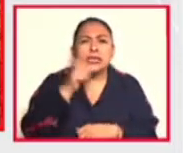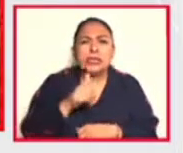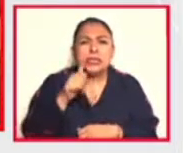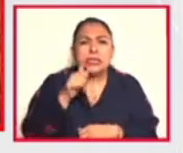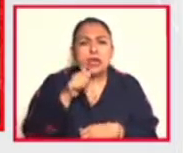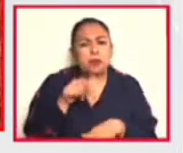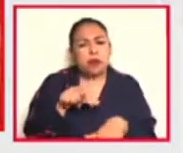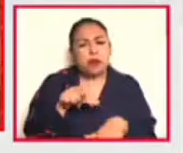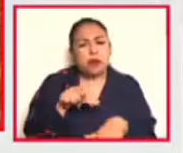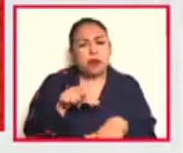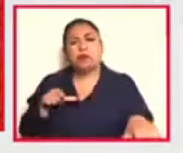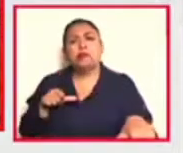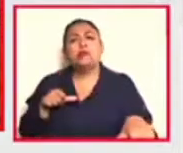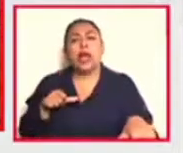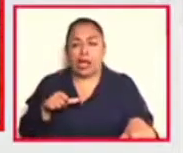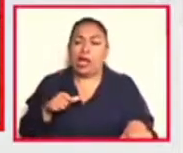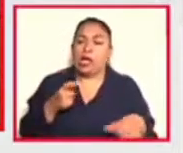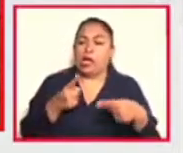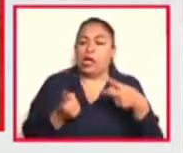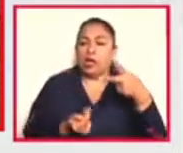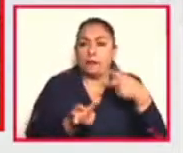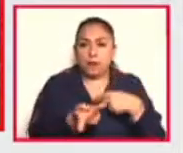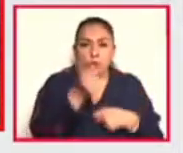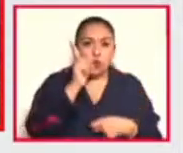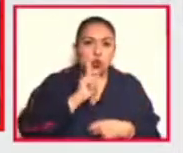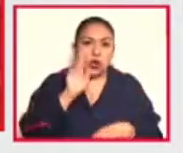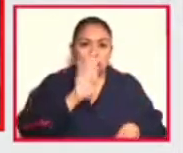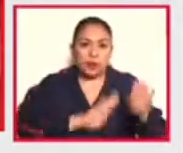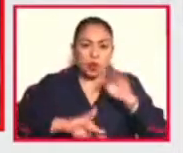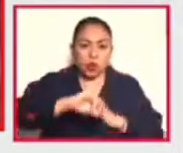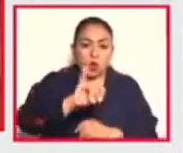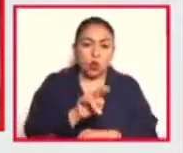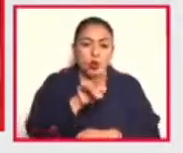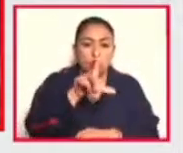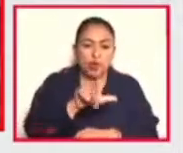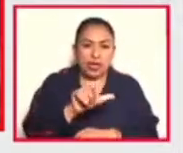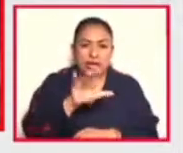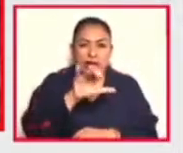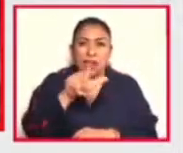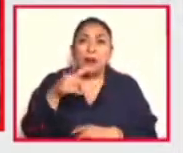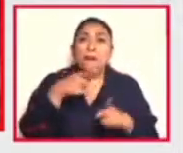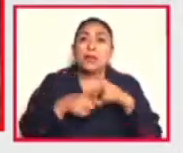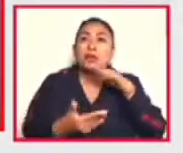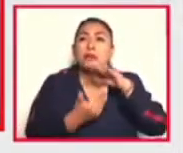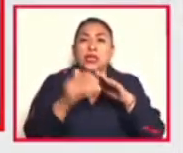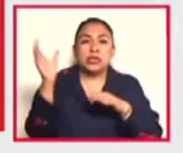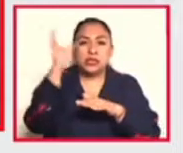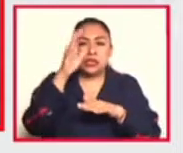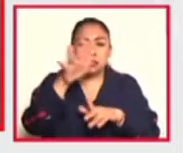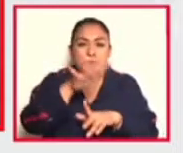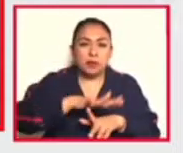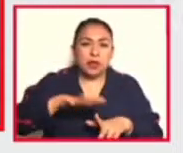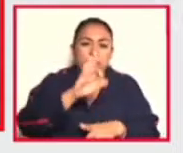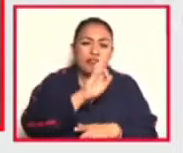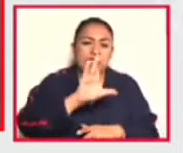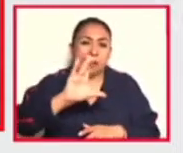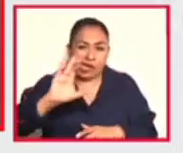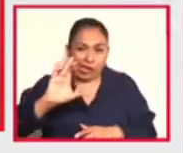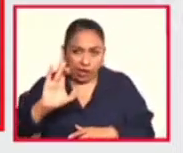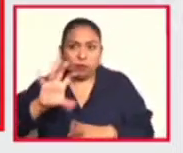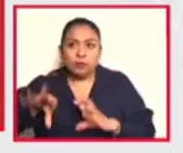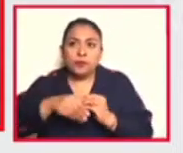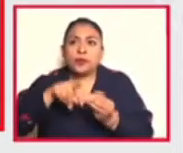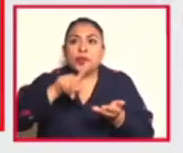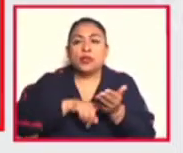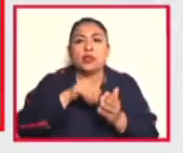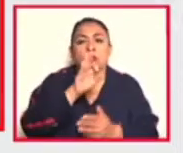marginado? Con esas preguntas, la bióloga Julia Carabias inició la mesa Ciencia y Medio Ambiente, Fondo de Cultura Económica, como parte de la Feria